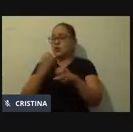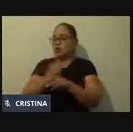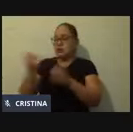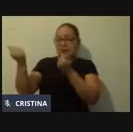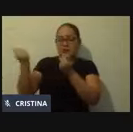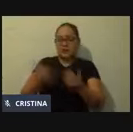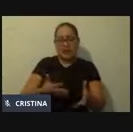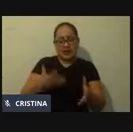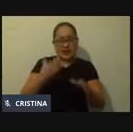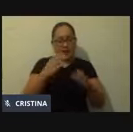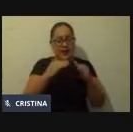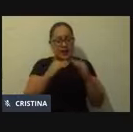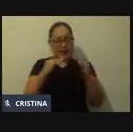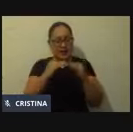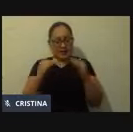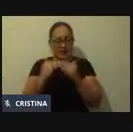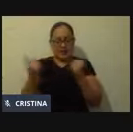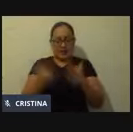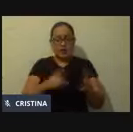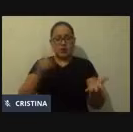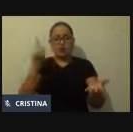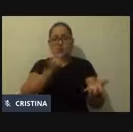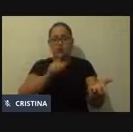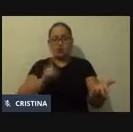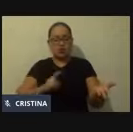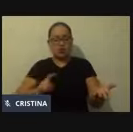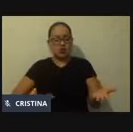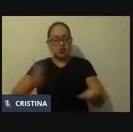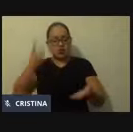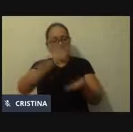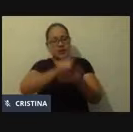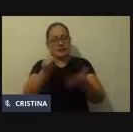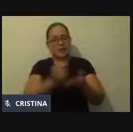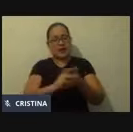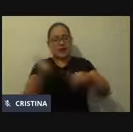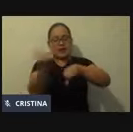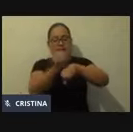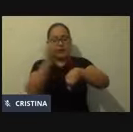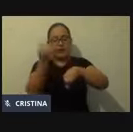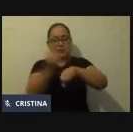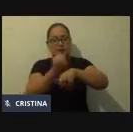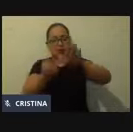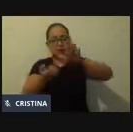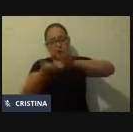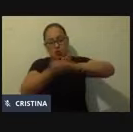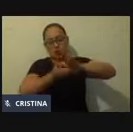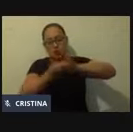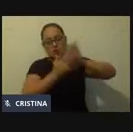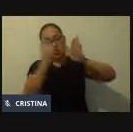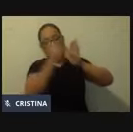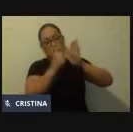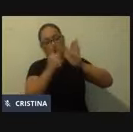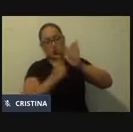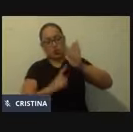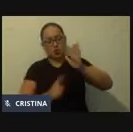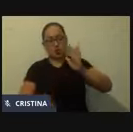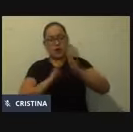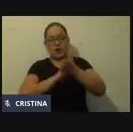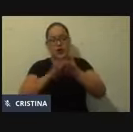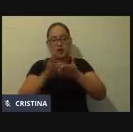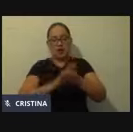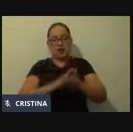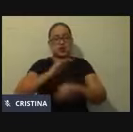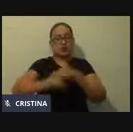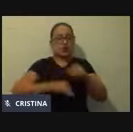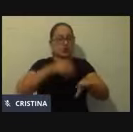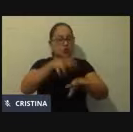el spray para desinfectar y luego que los zapatos aquí en mi casa, que es tu casa, todos estamos descalzos. O sea, le